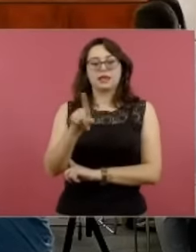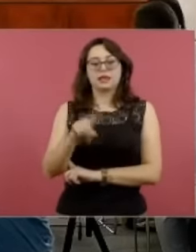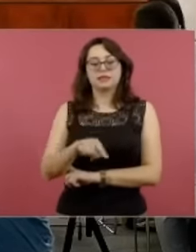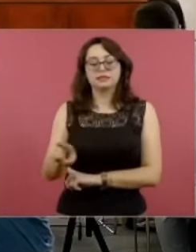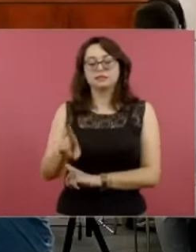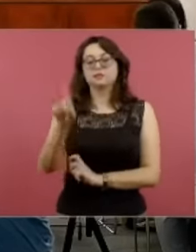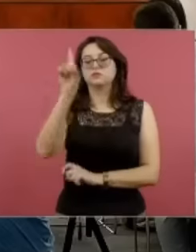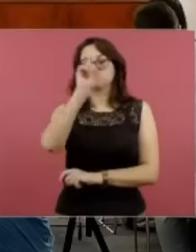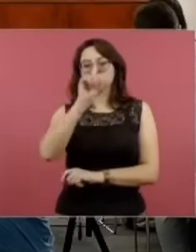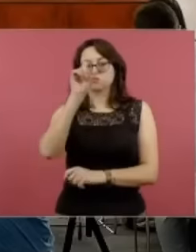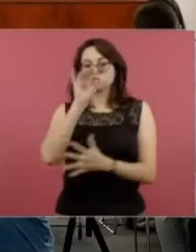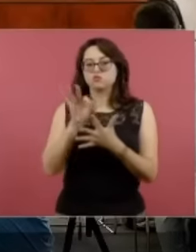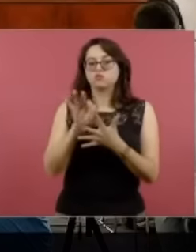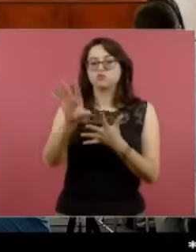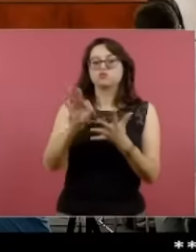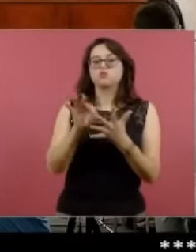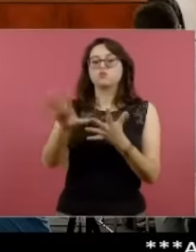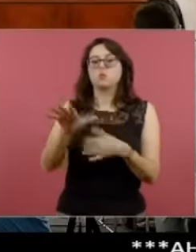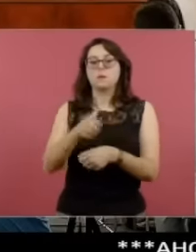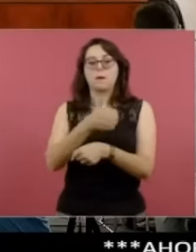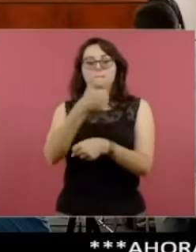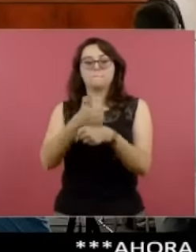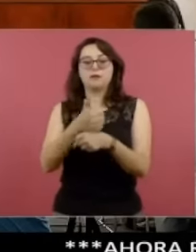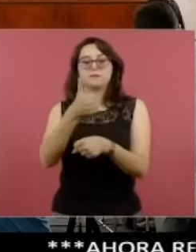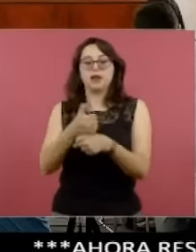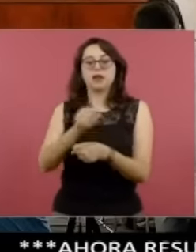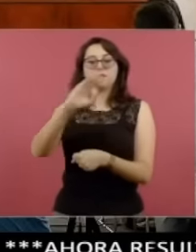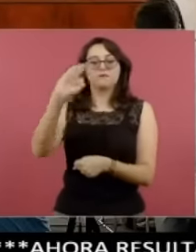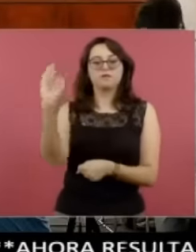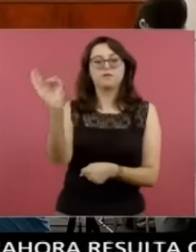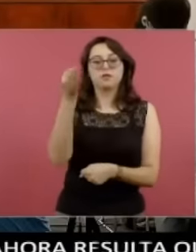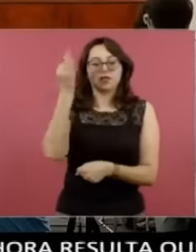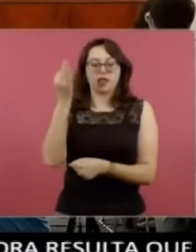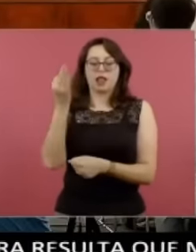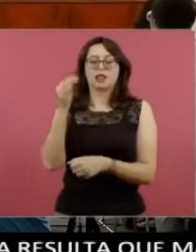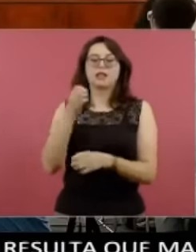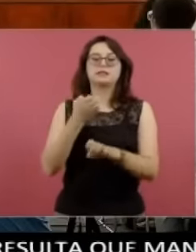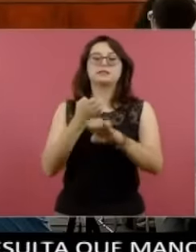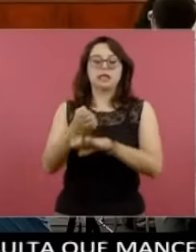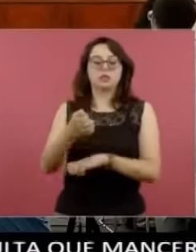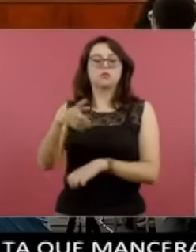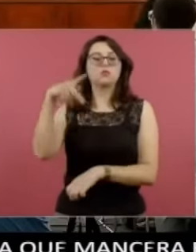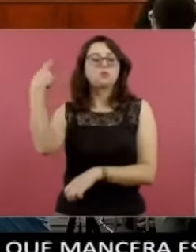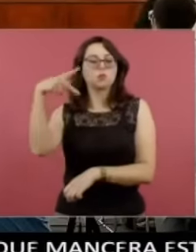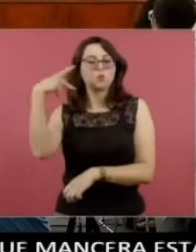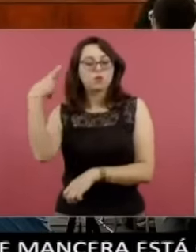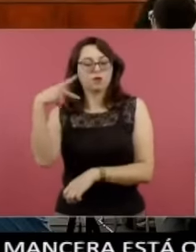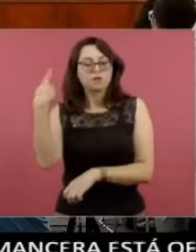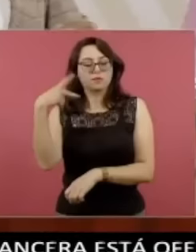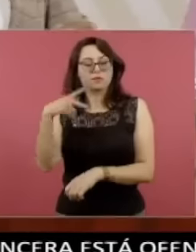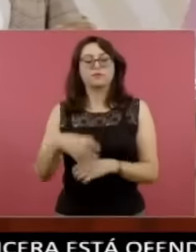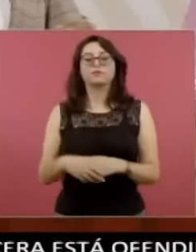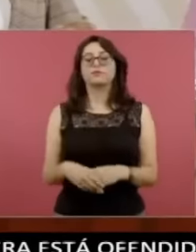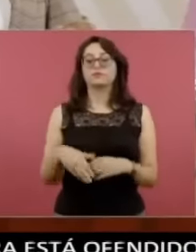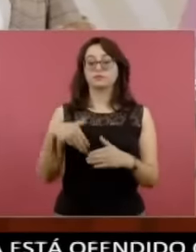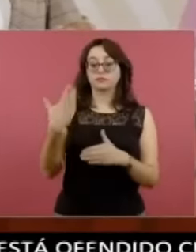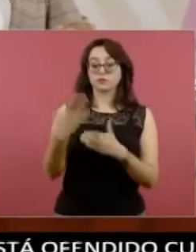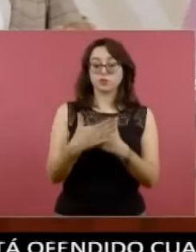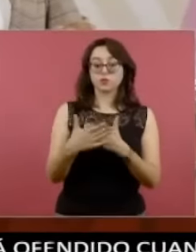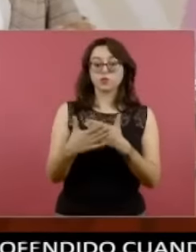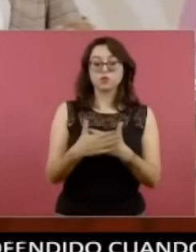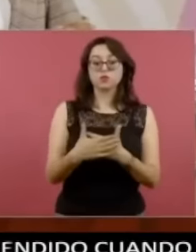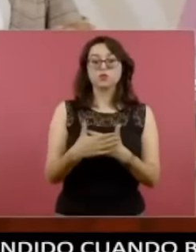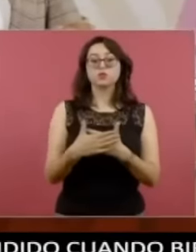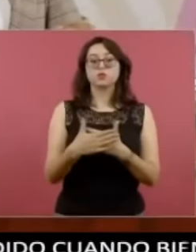estamos contigo qué se ha dicho entiendo que está revisando el libro de primer grado Pero tú tienes la precisión Héctor buenas Buenas